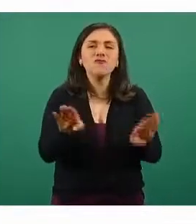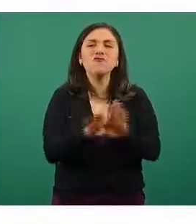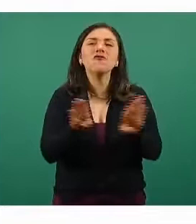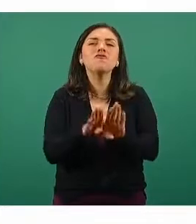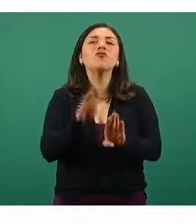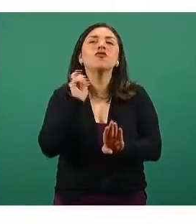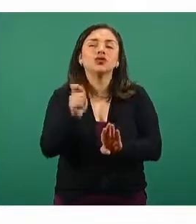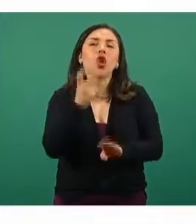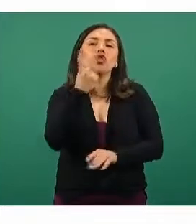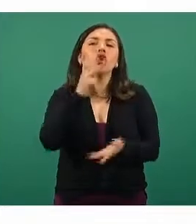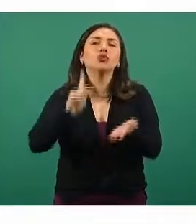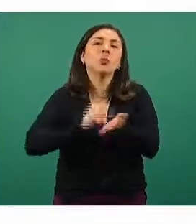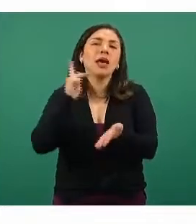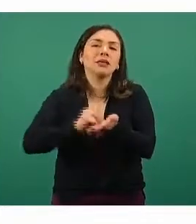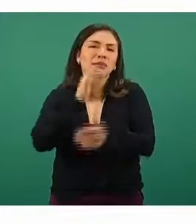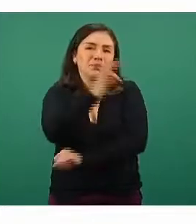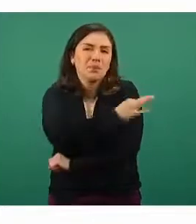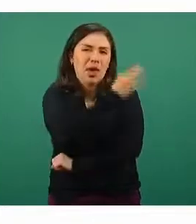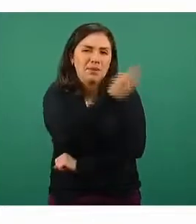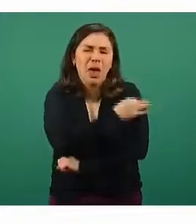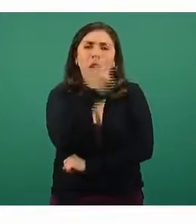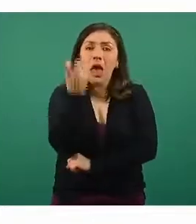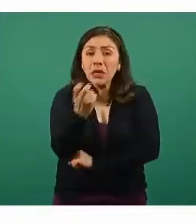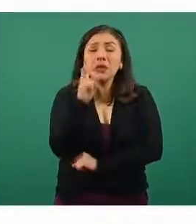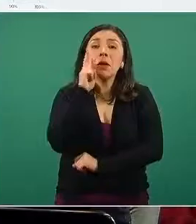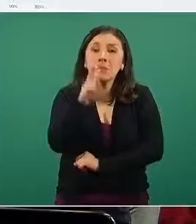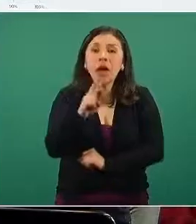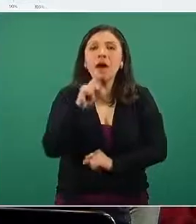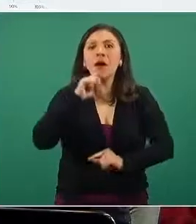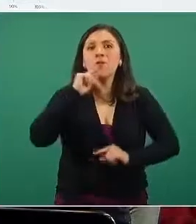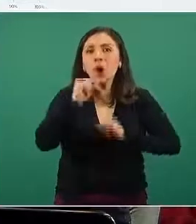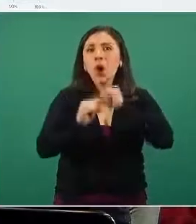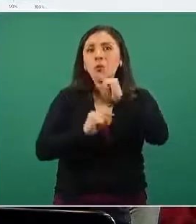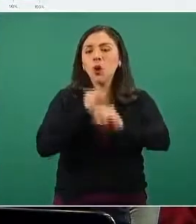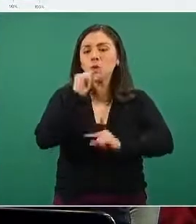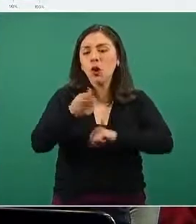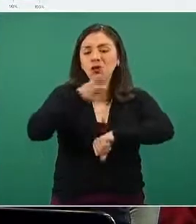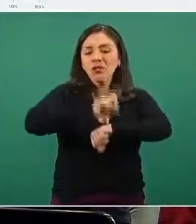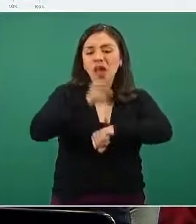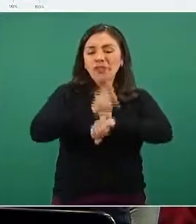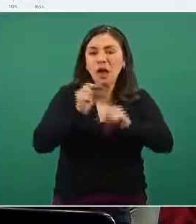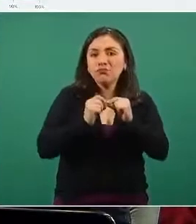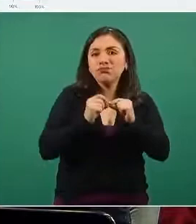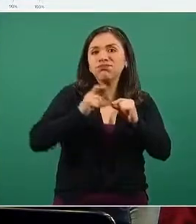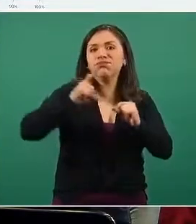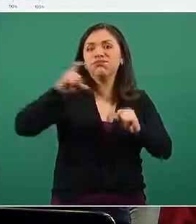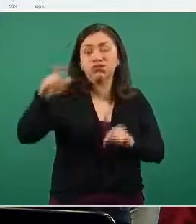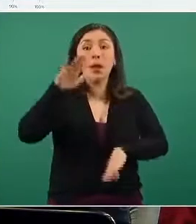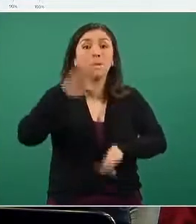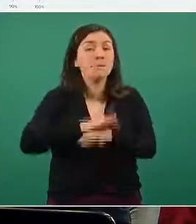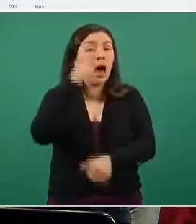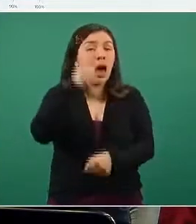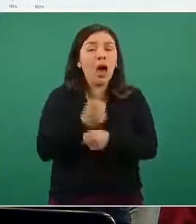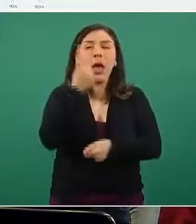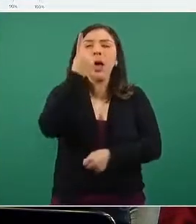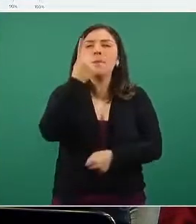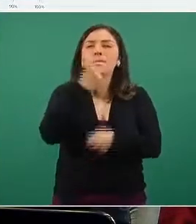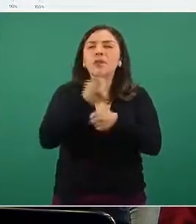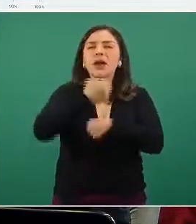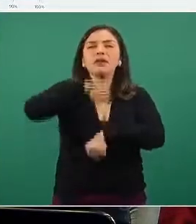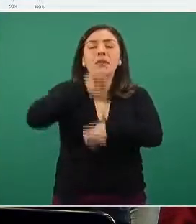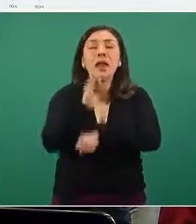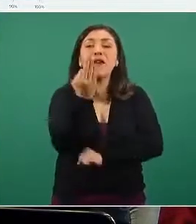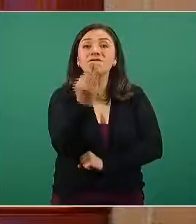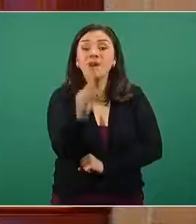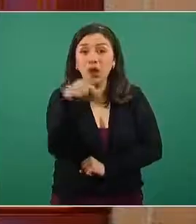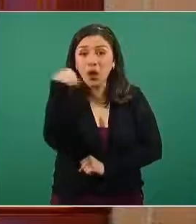las dos dosis. Esto lo veremos incrementarse de manera más importante, sobre todo la primera semana de febrero, que es cuando